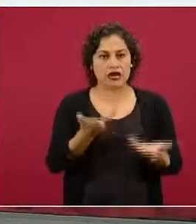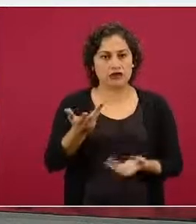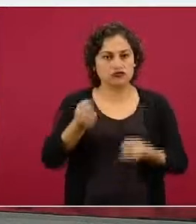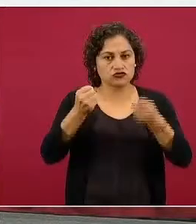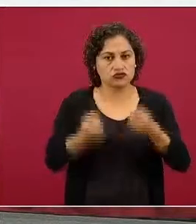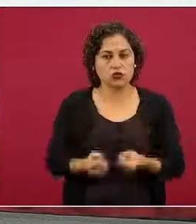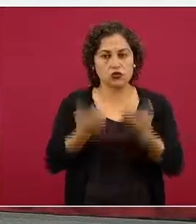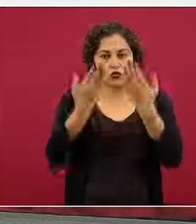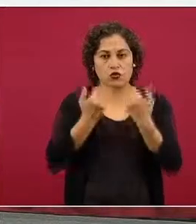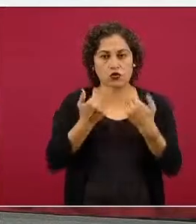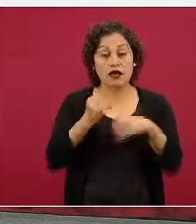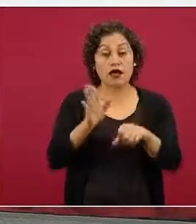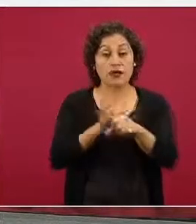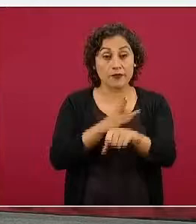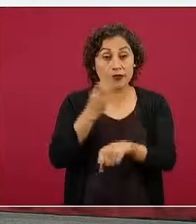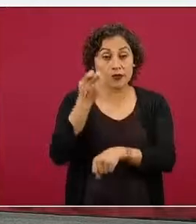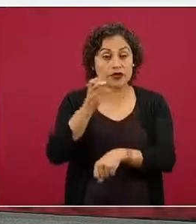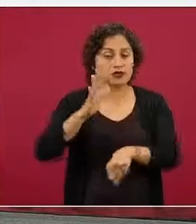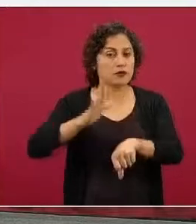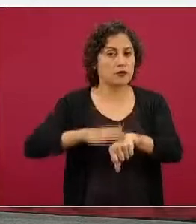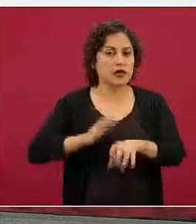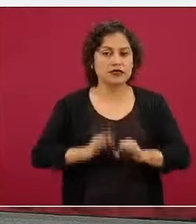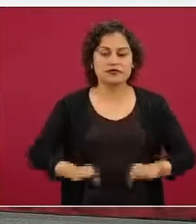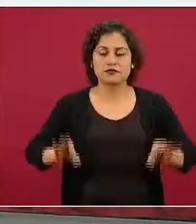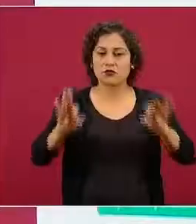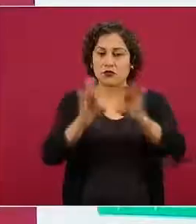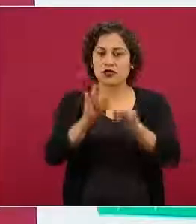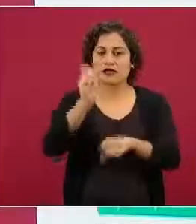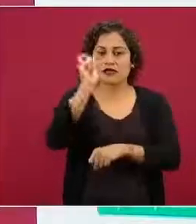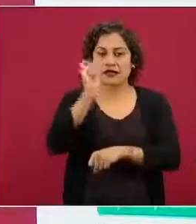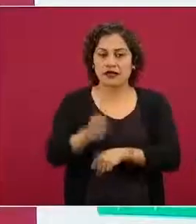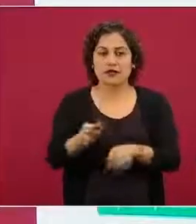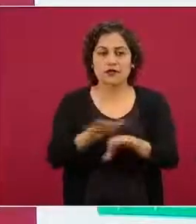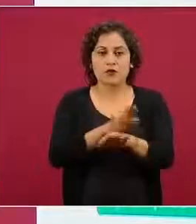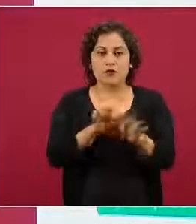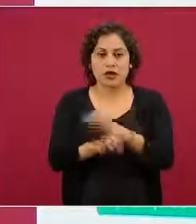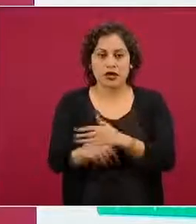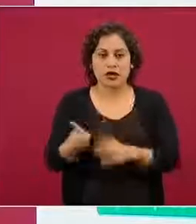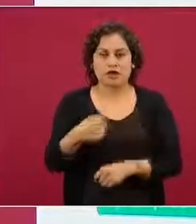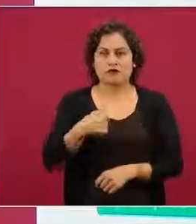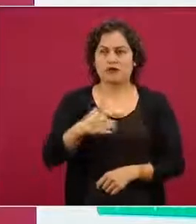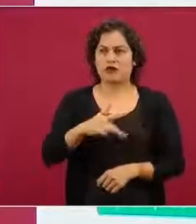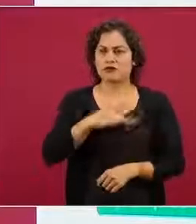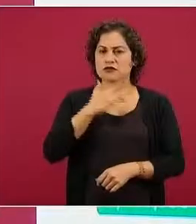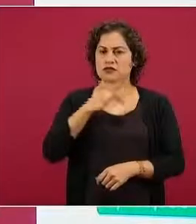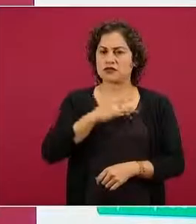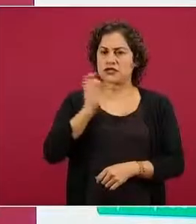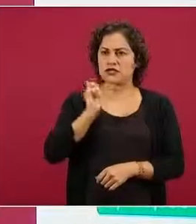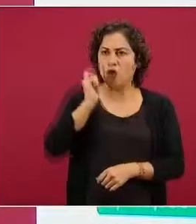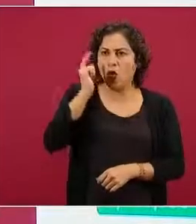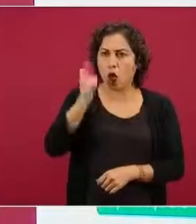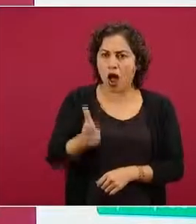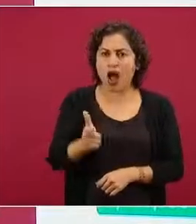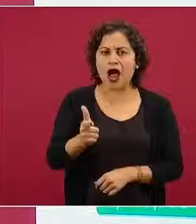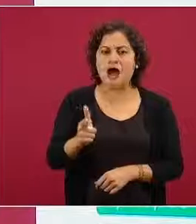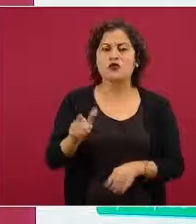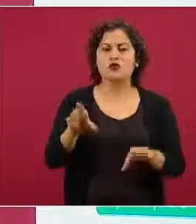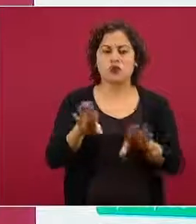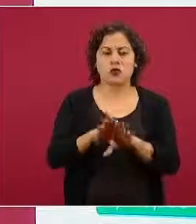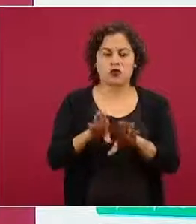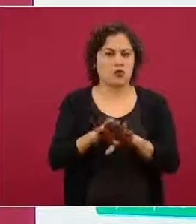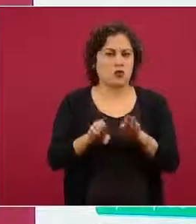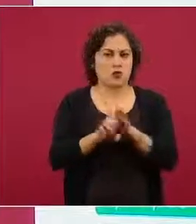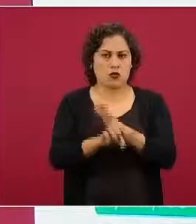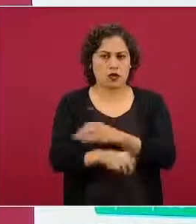eso lo principal es cuando uno presenta signos y síntomas de una enfermedad respiratoria, como lo puede